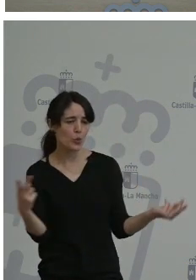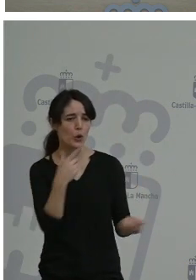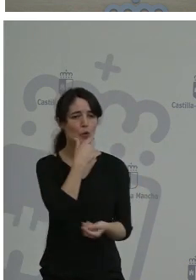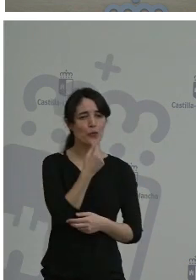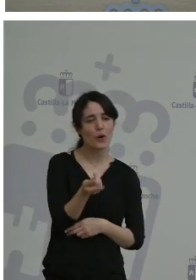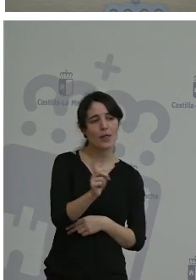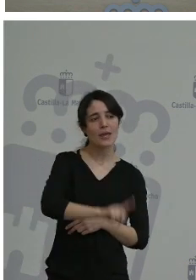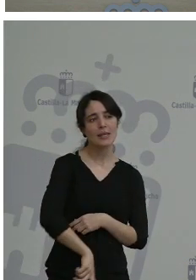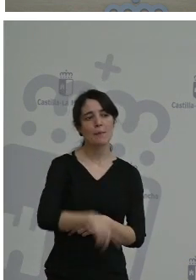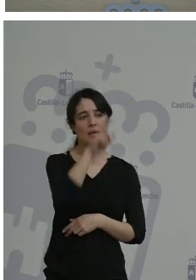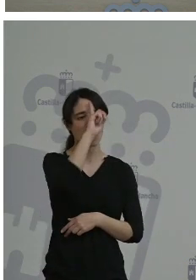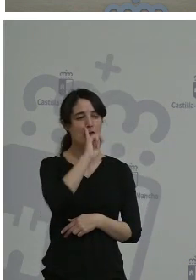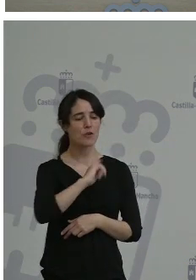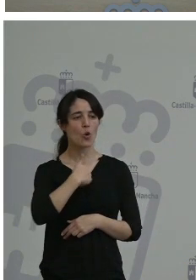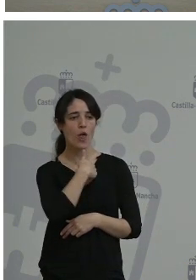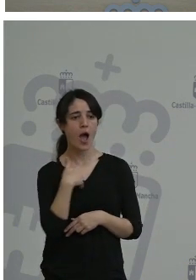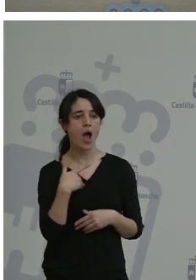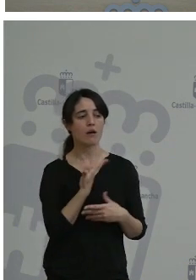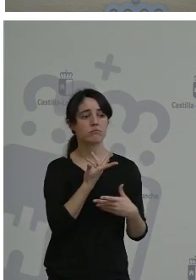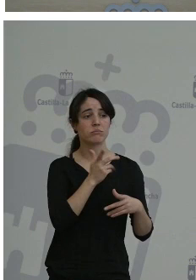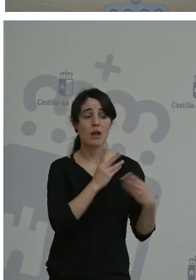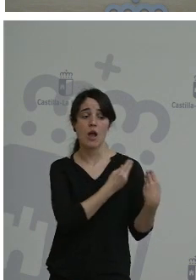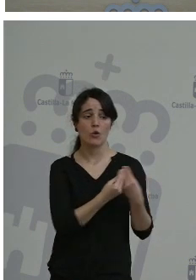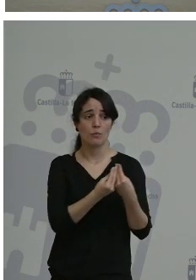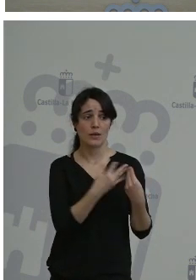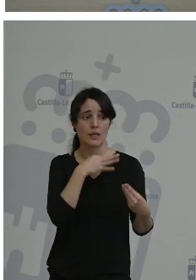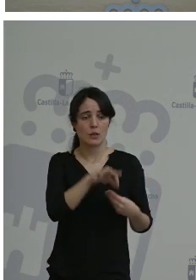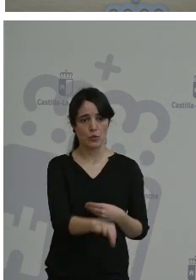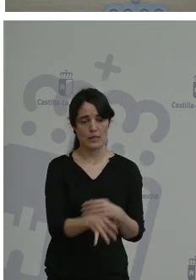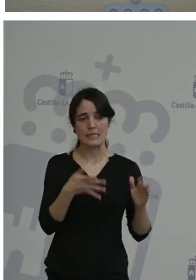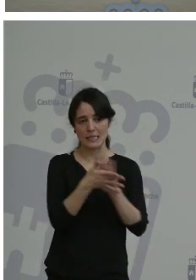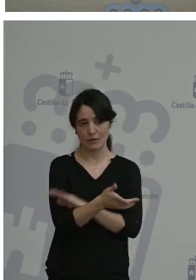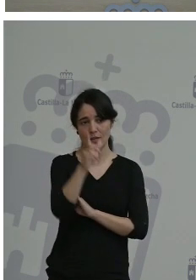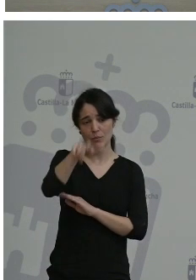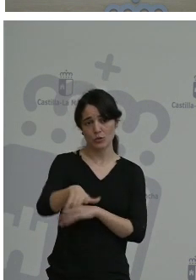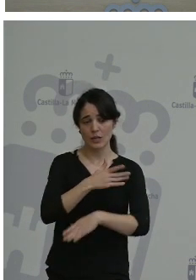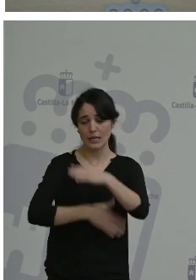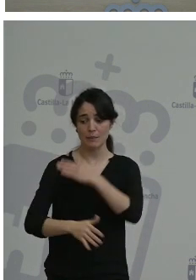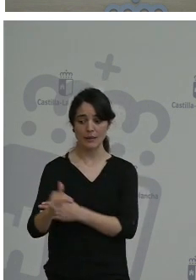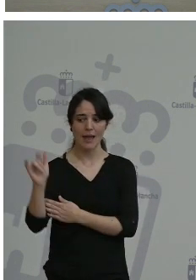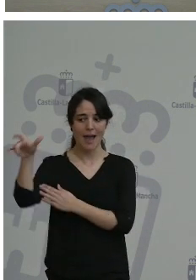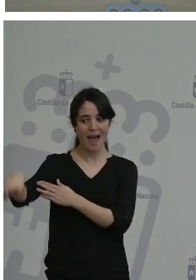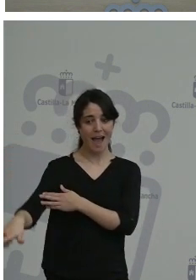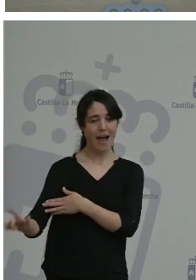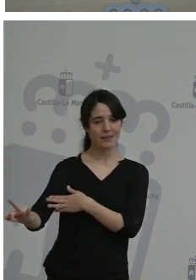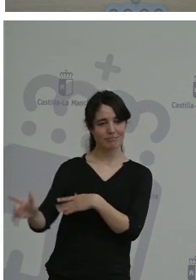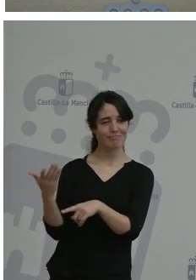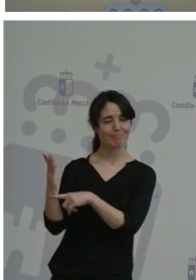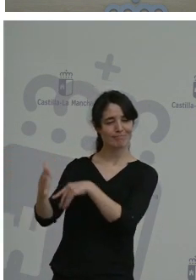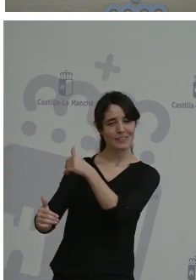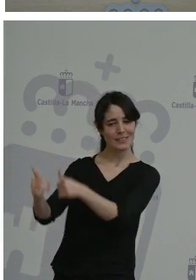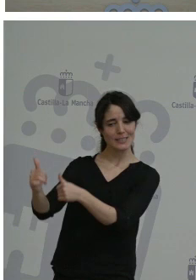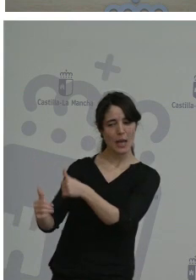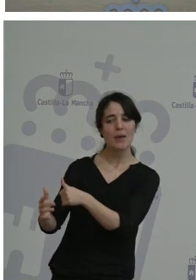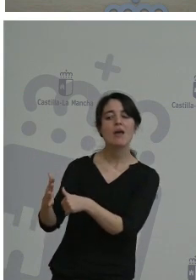acompañante de referencia. Es decir, que la persona con discapacidad sepa que tiene un referente a la hora de la realización del